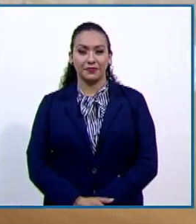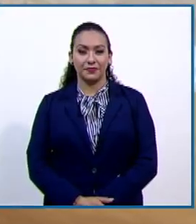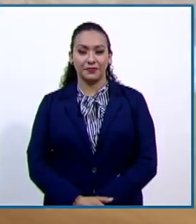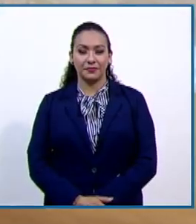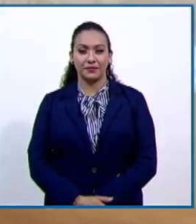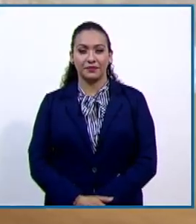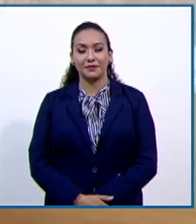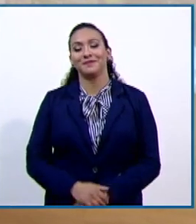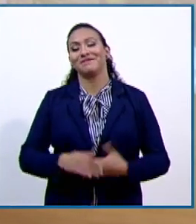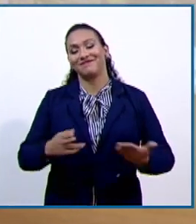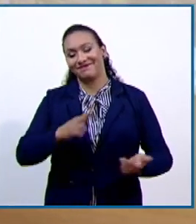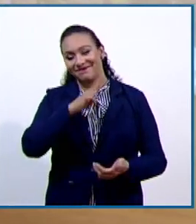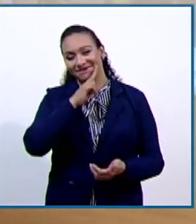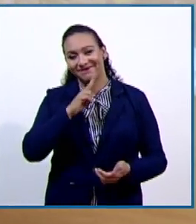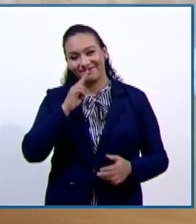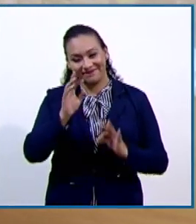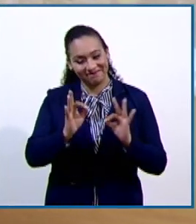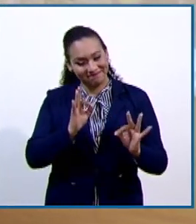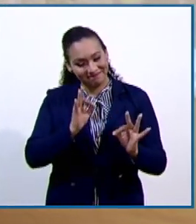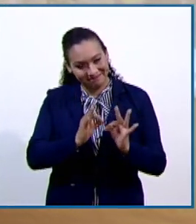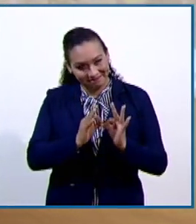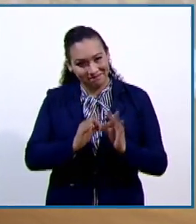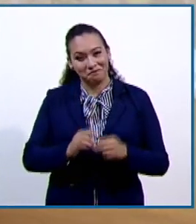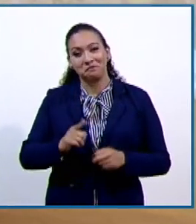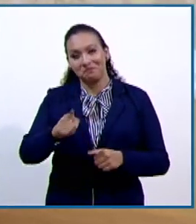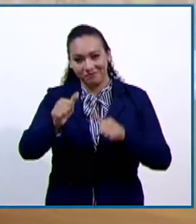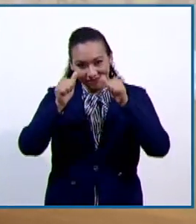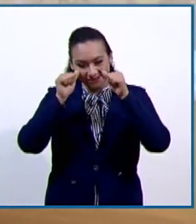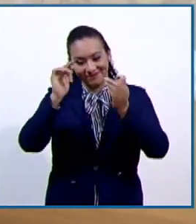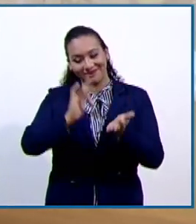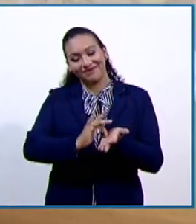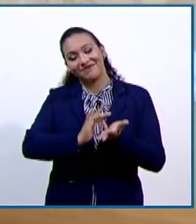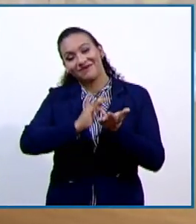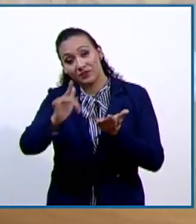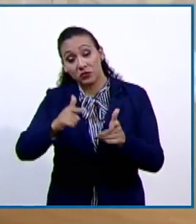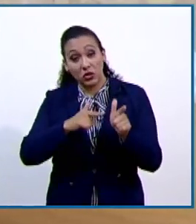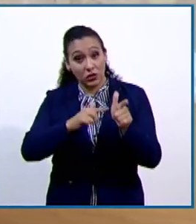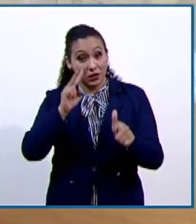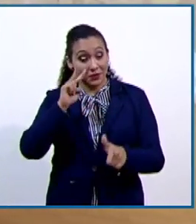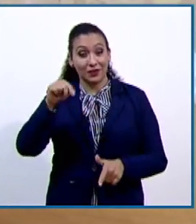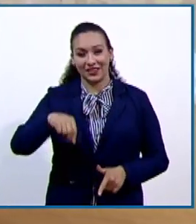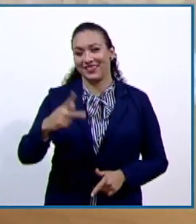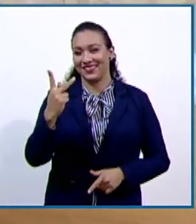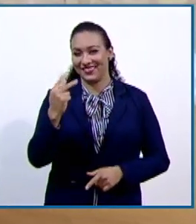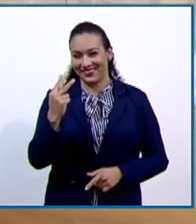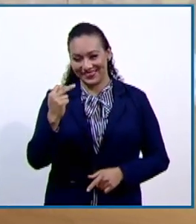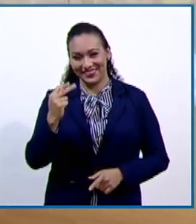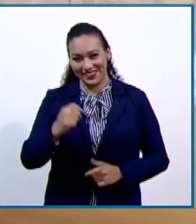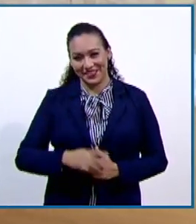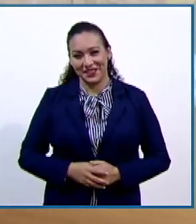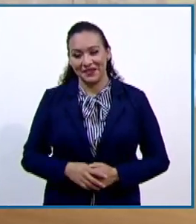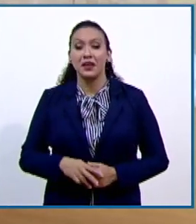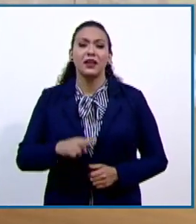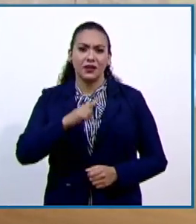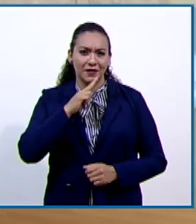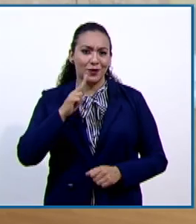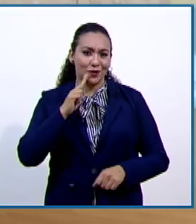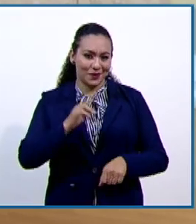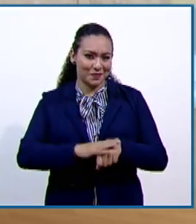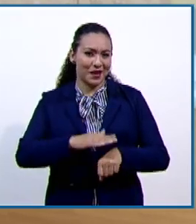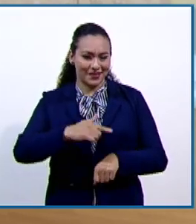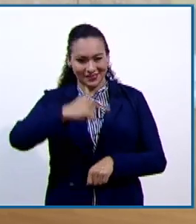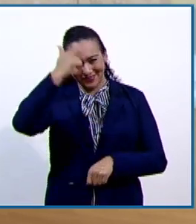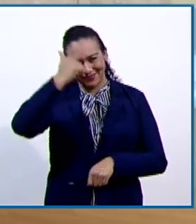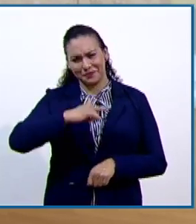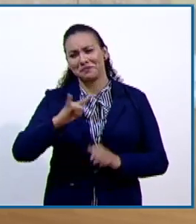Y de esta forma concluimos esta emisión. Soy Citlali Pérez. Lo invito a mantenerse en la señal del canal del Poder Judicial de la